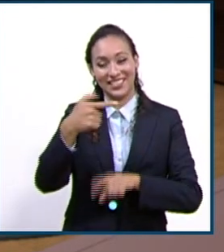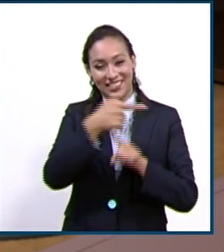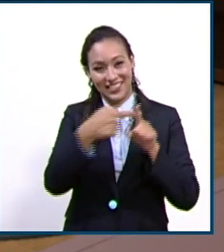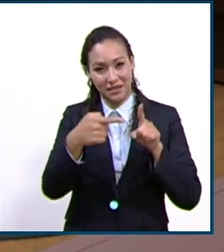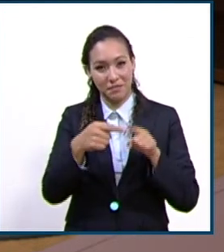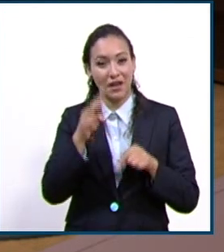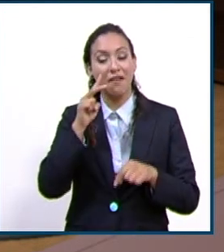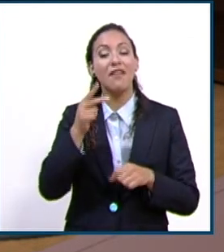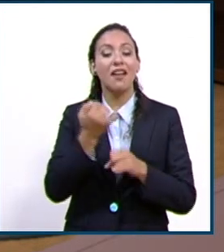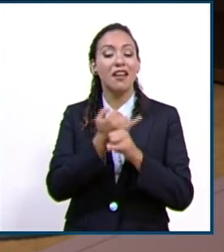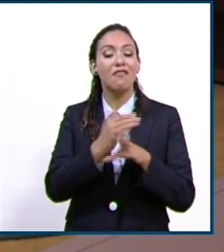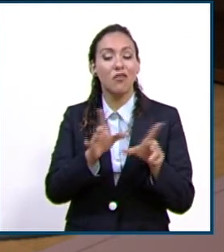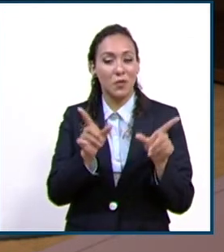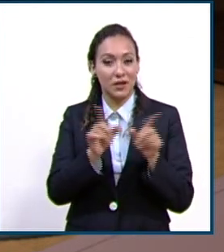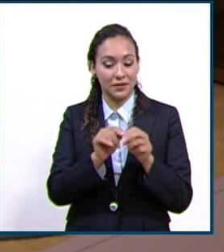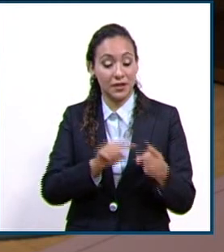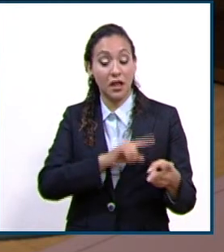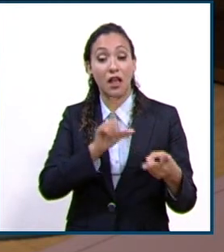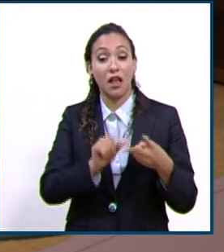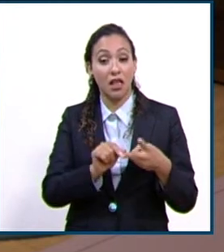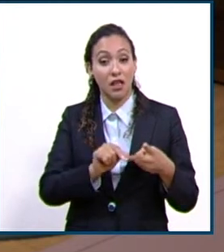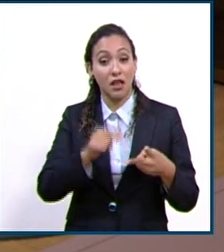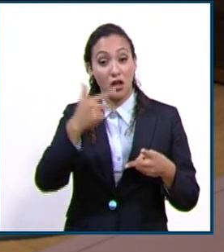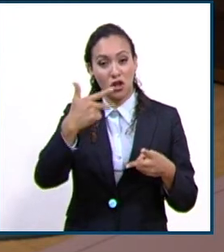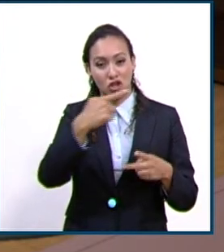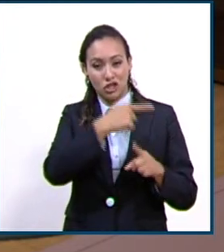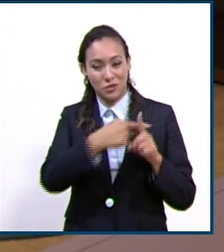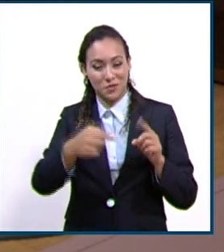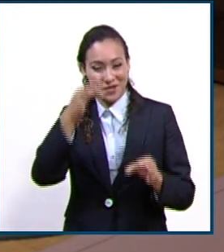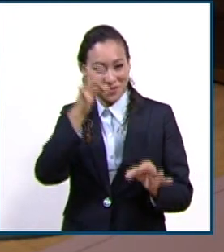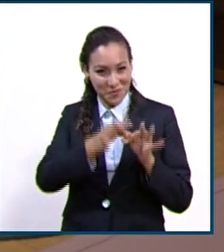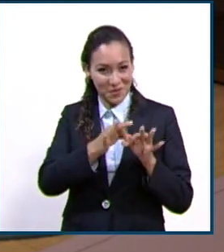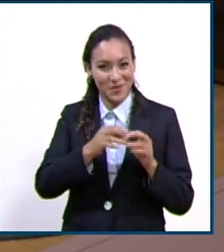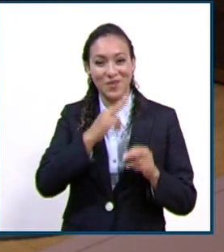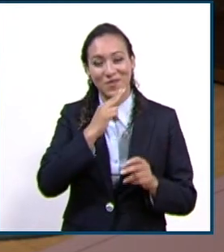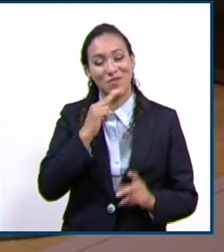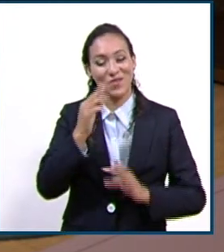avance informativo y posteriormente 8:30 en punto, el